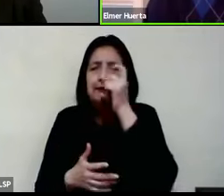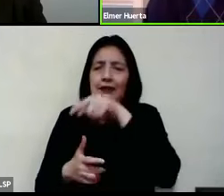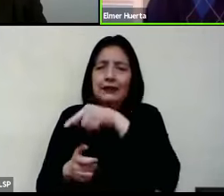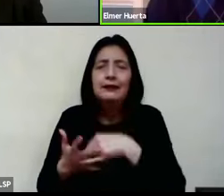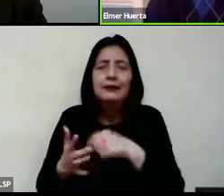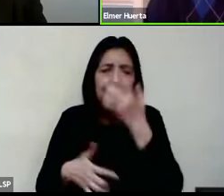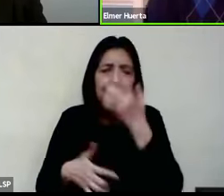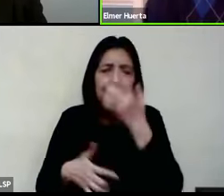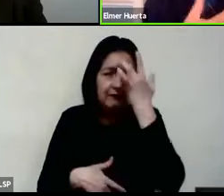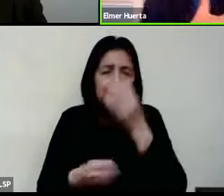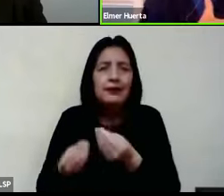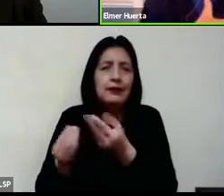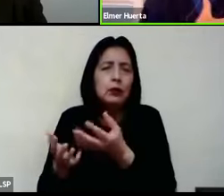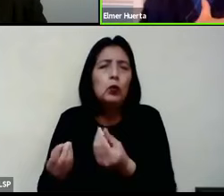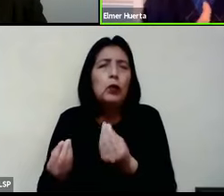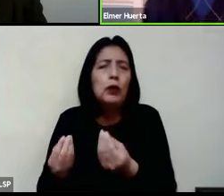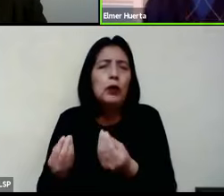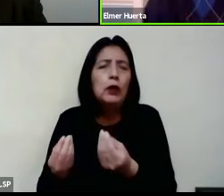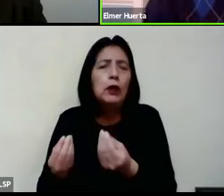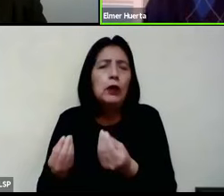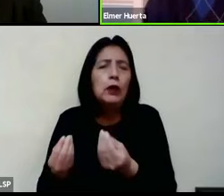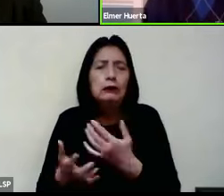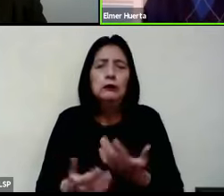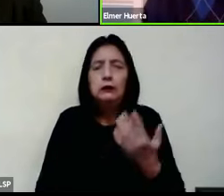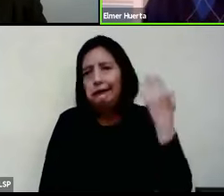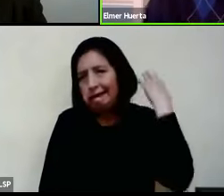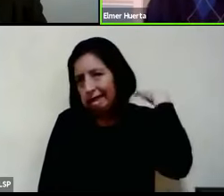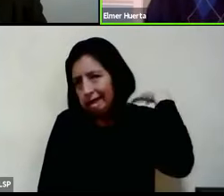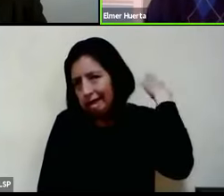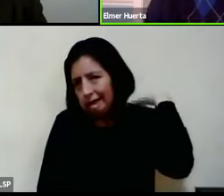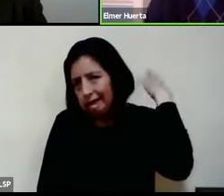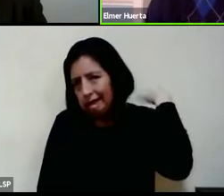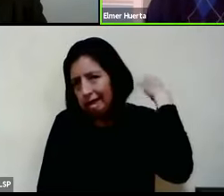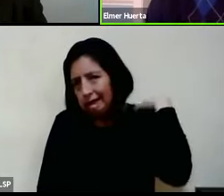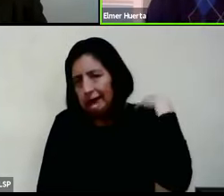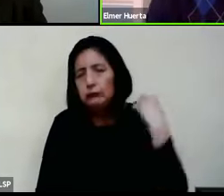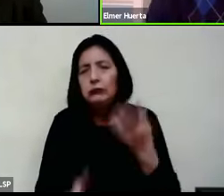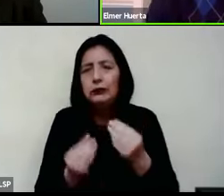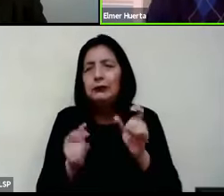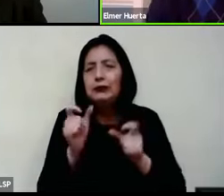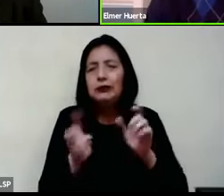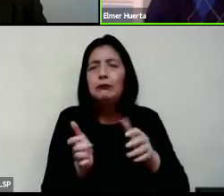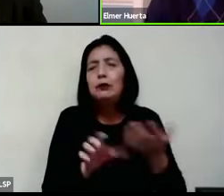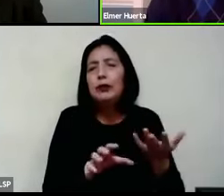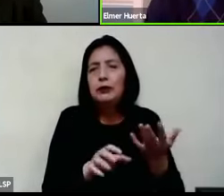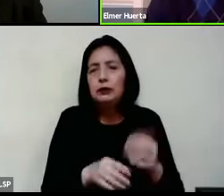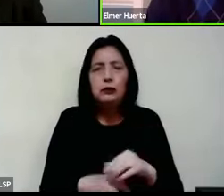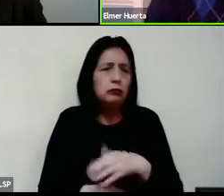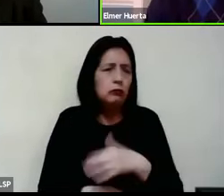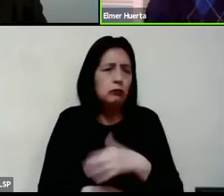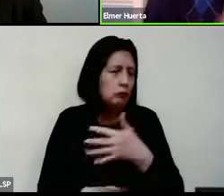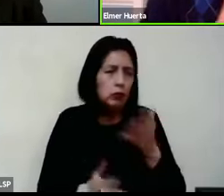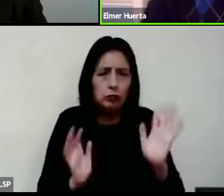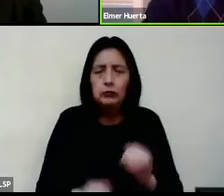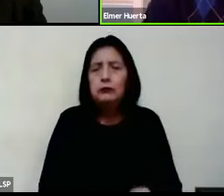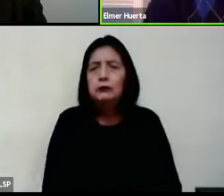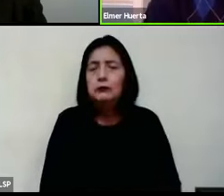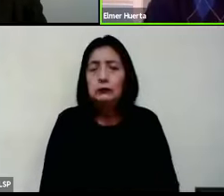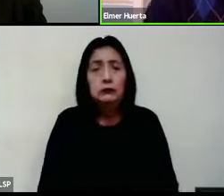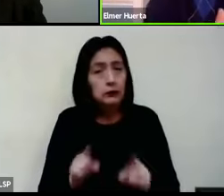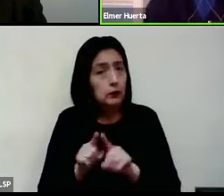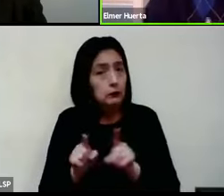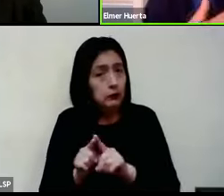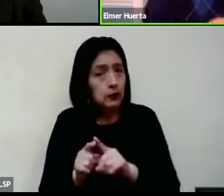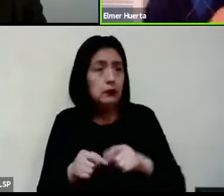enfermedad produce? La pulmonar. De eso se muere la gente, más que de cualquier otra cosa. También puede morir